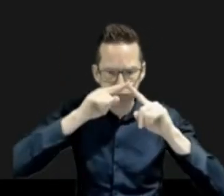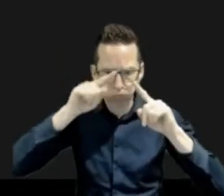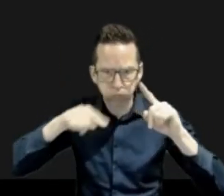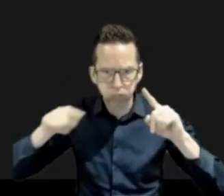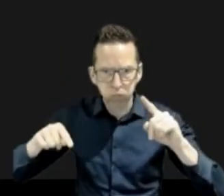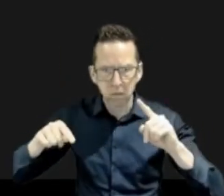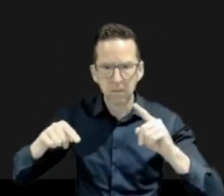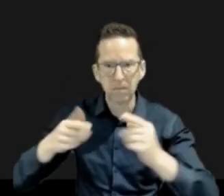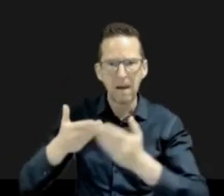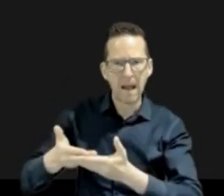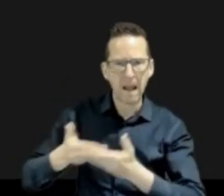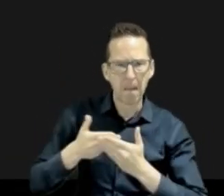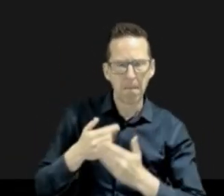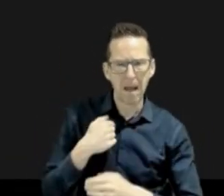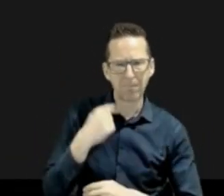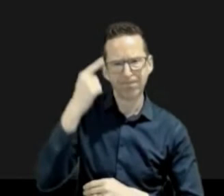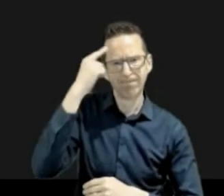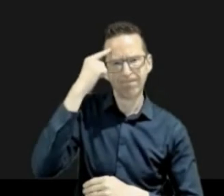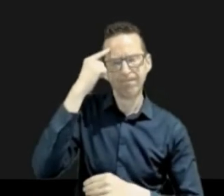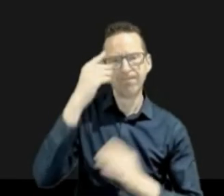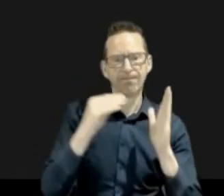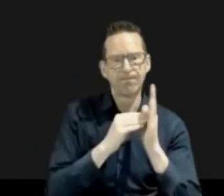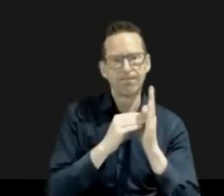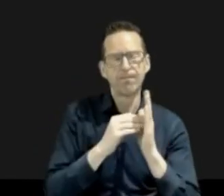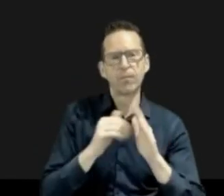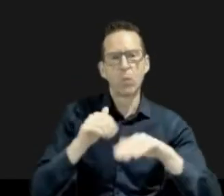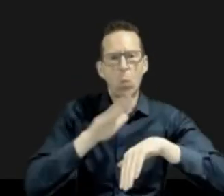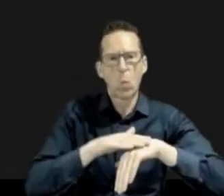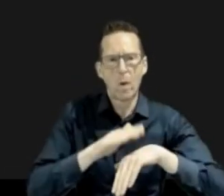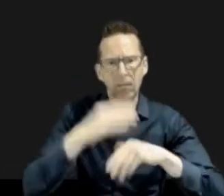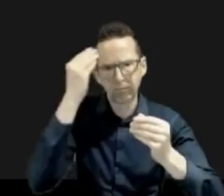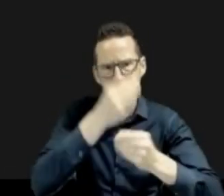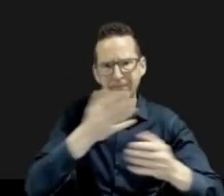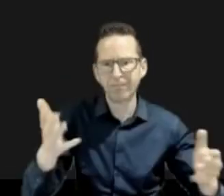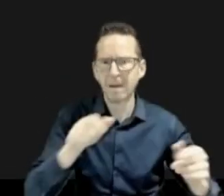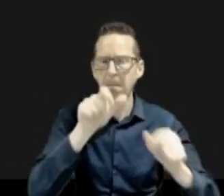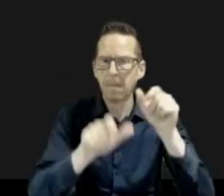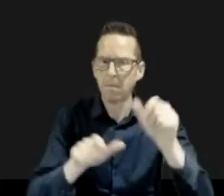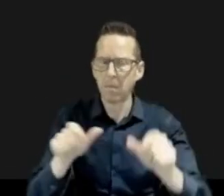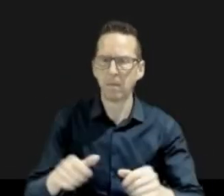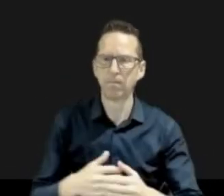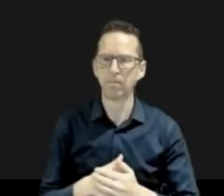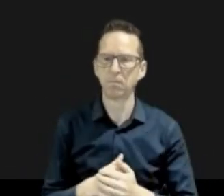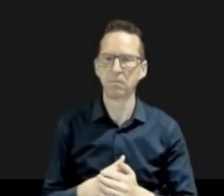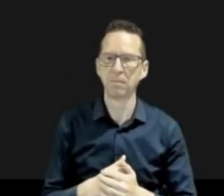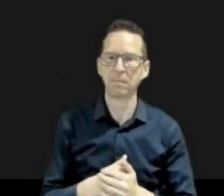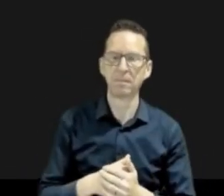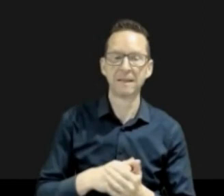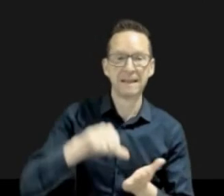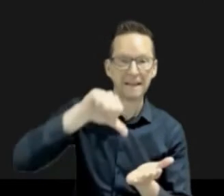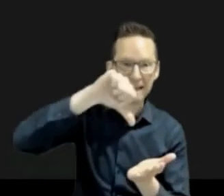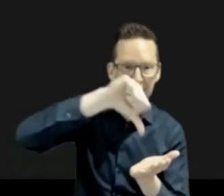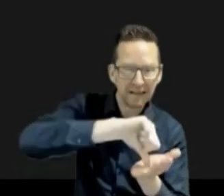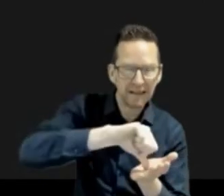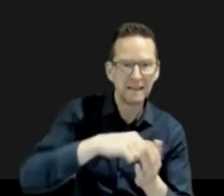gran intensidad de la cantidad de los rayos intranubes